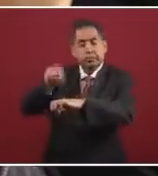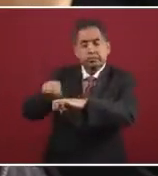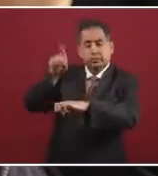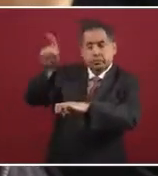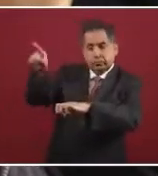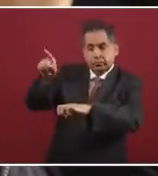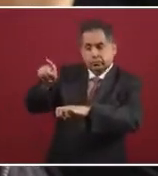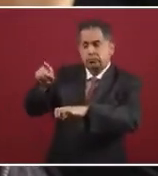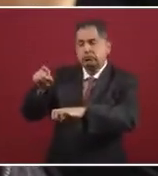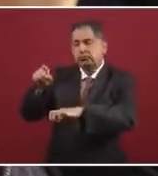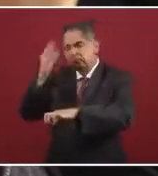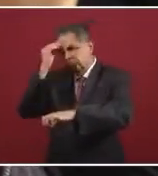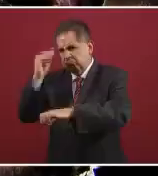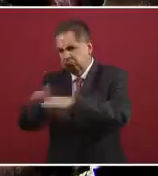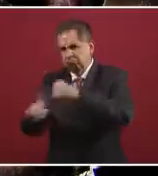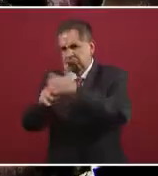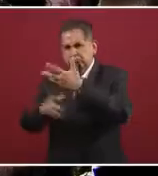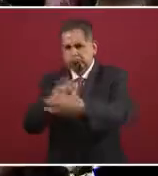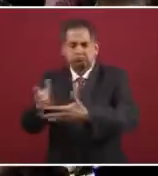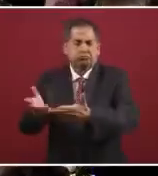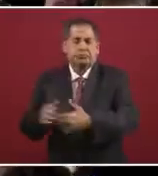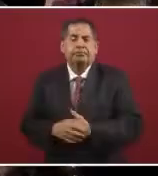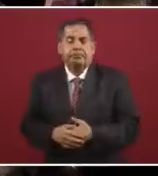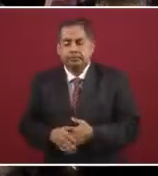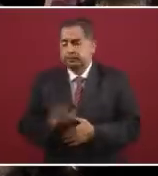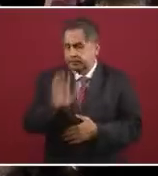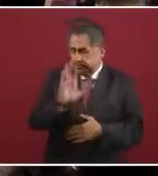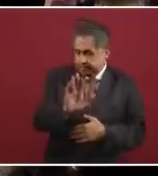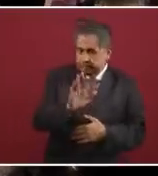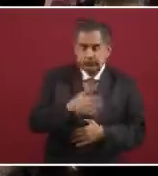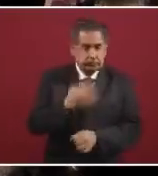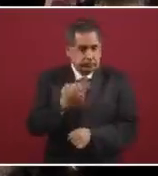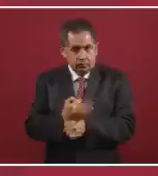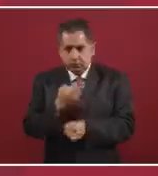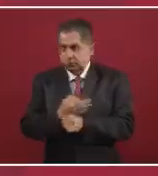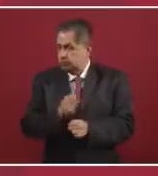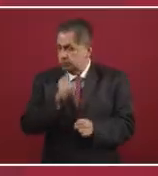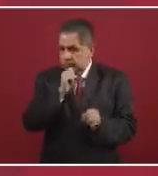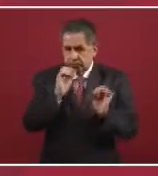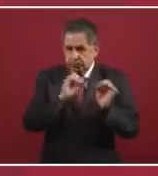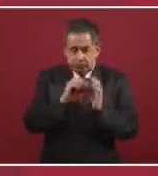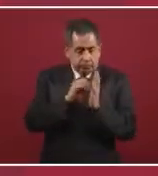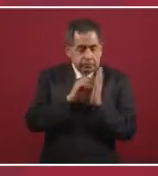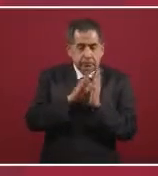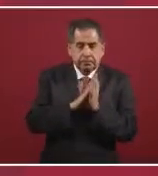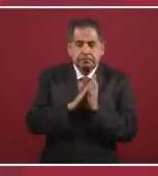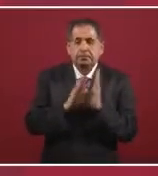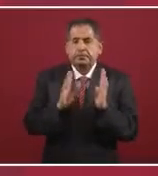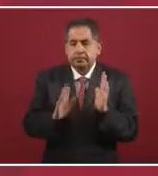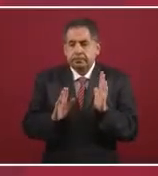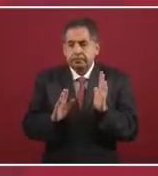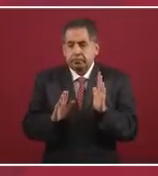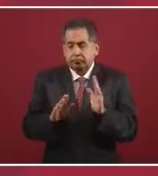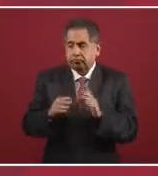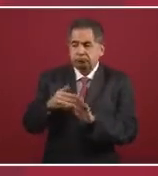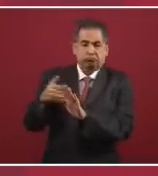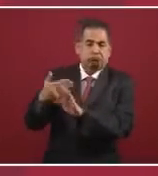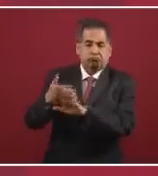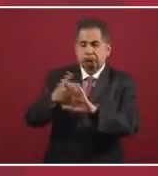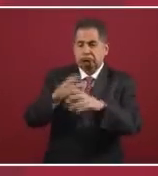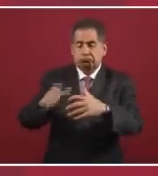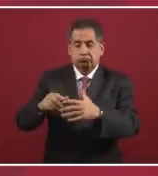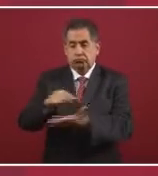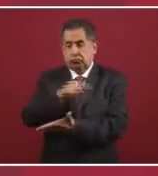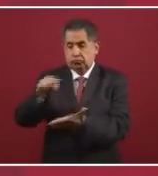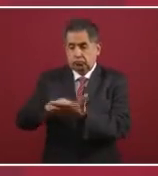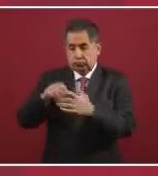pregunta de más tarde, gracias. Hasta este momento no hemos tenido registro, afortunadamente, de ataques a la sede